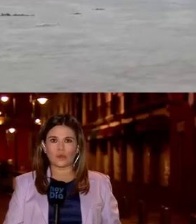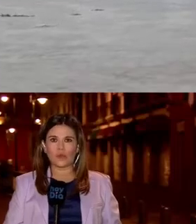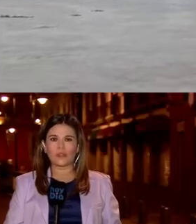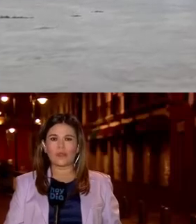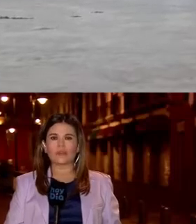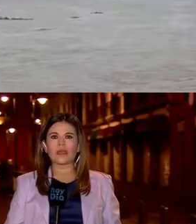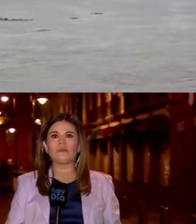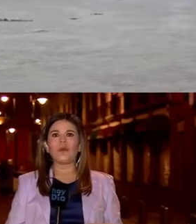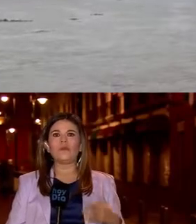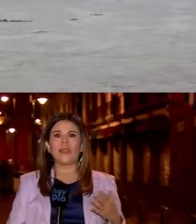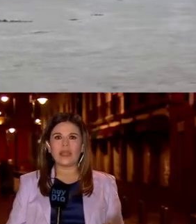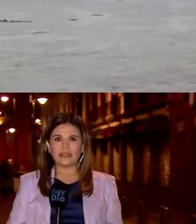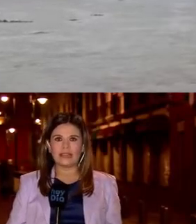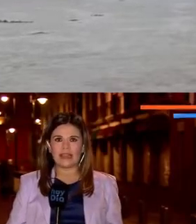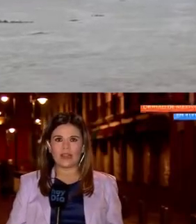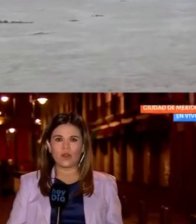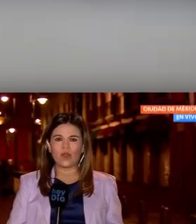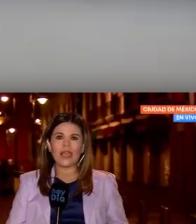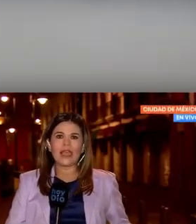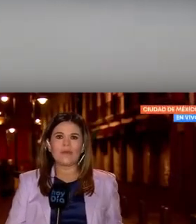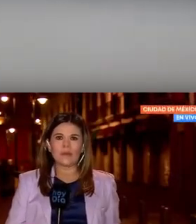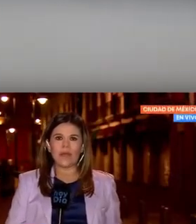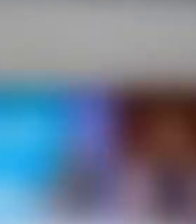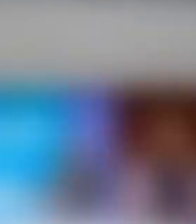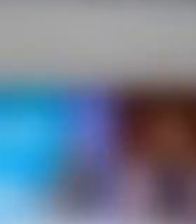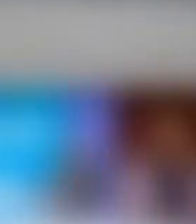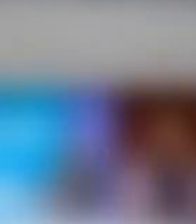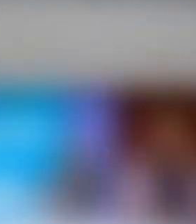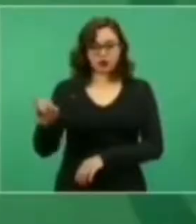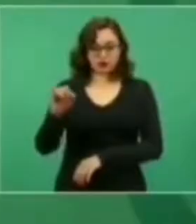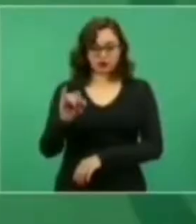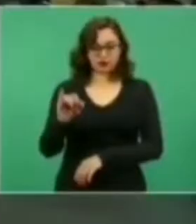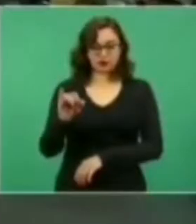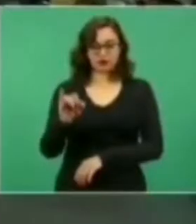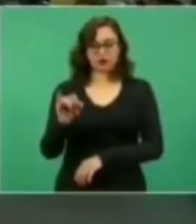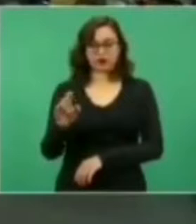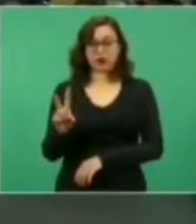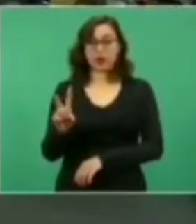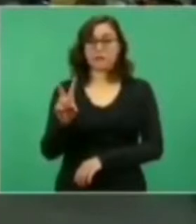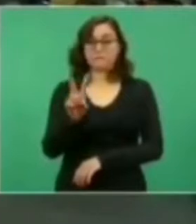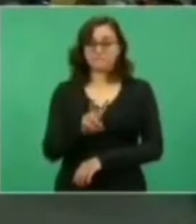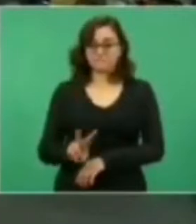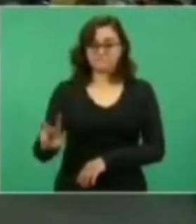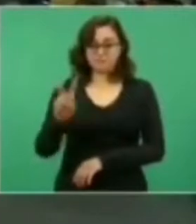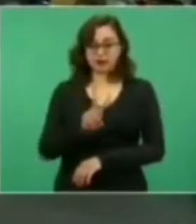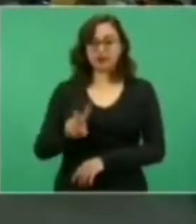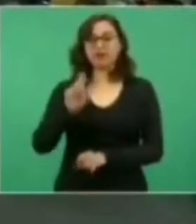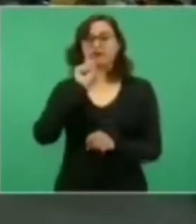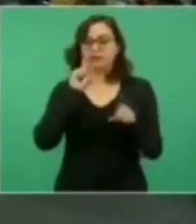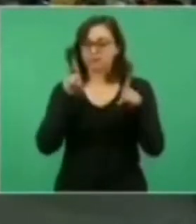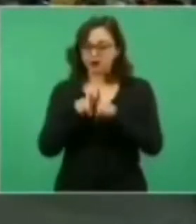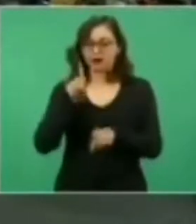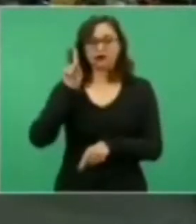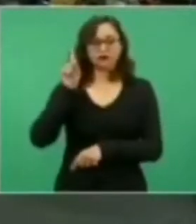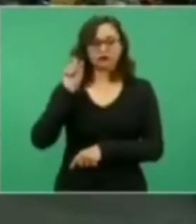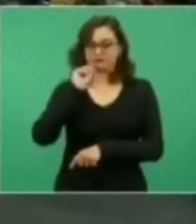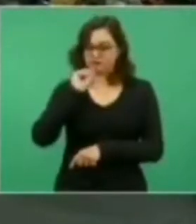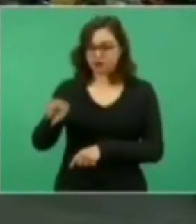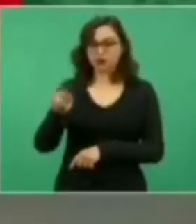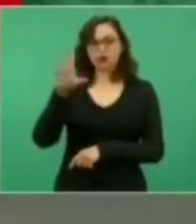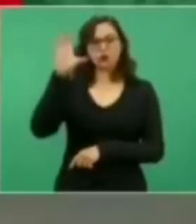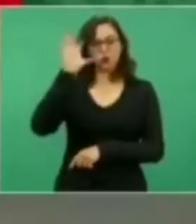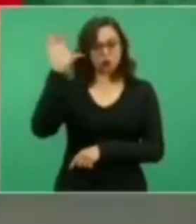Afuera de Palacio Nacional, es la información que les tengo. Este 24 de septiembre, Andrés Manuel López